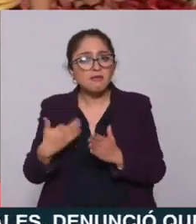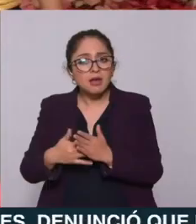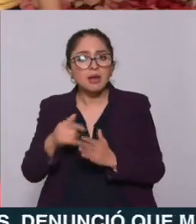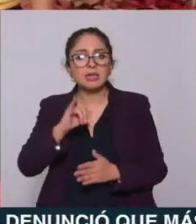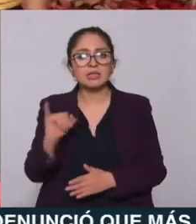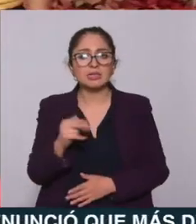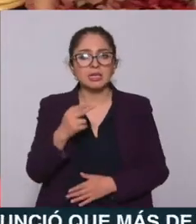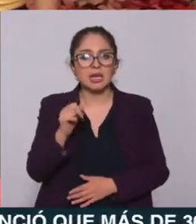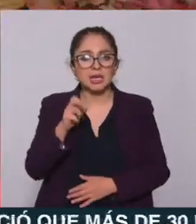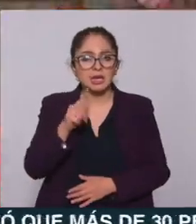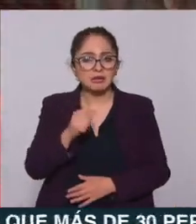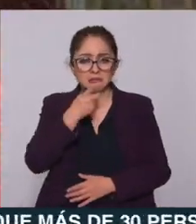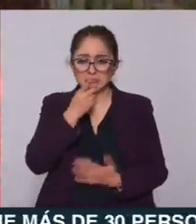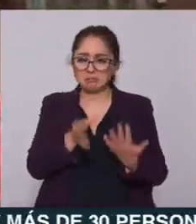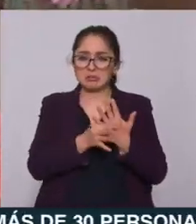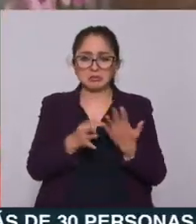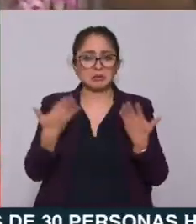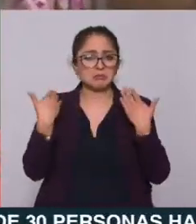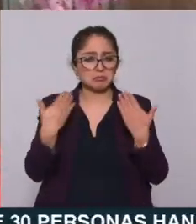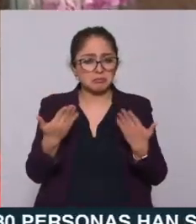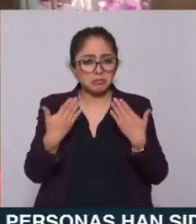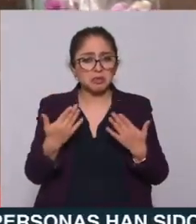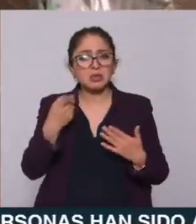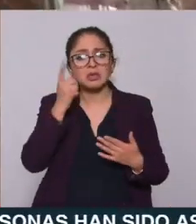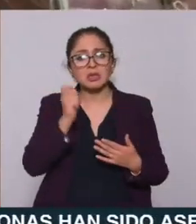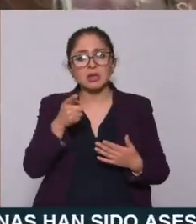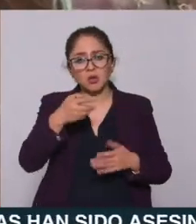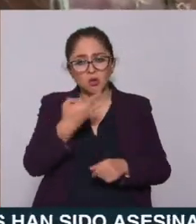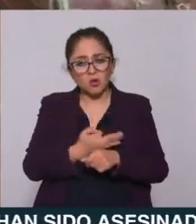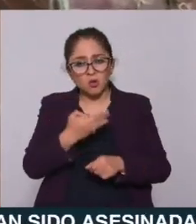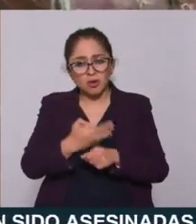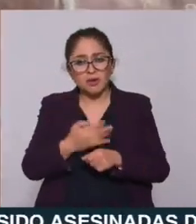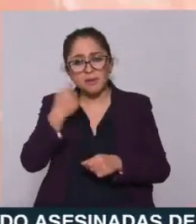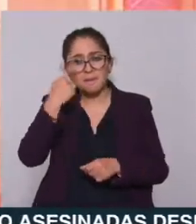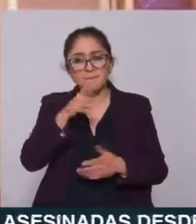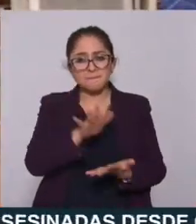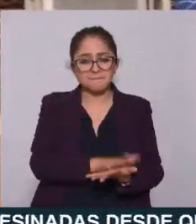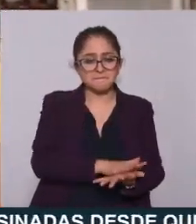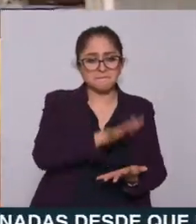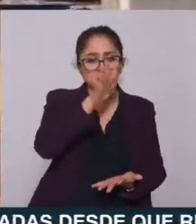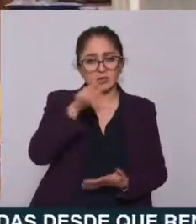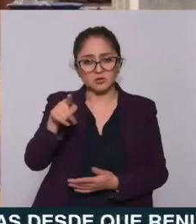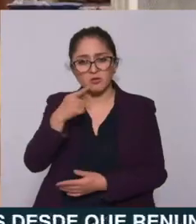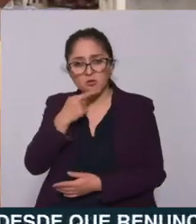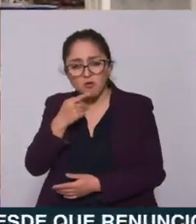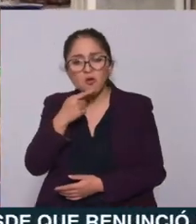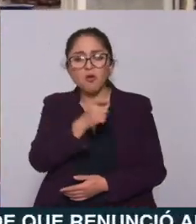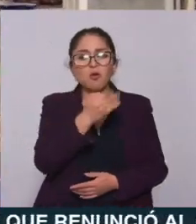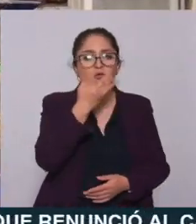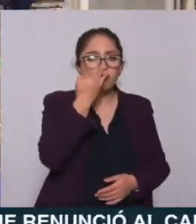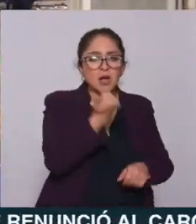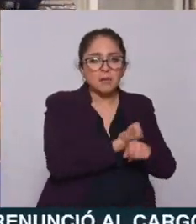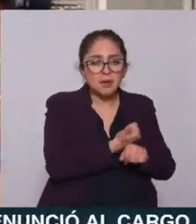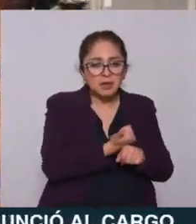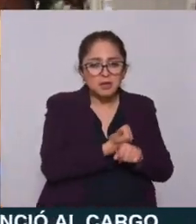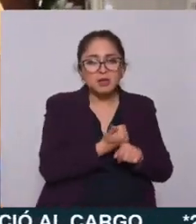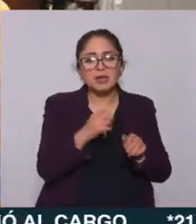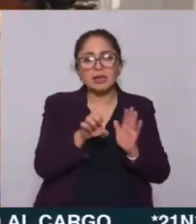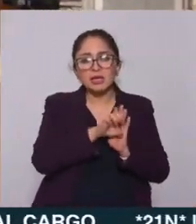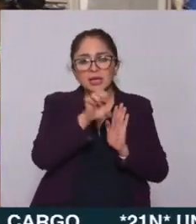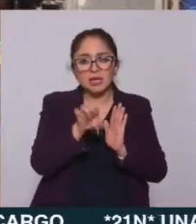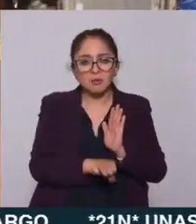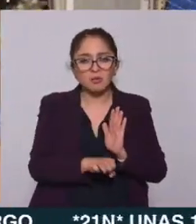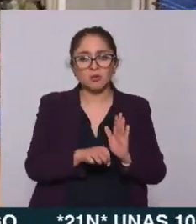Janet nos asegura lo contrario, e incluso más que la producción del cempasúchil. Oye, se me ocurre por ejemplo con el cempasúchil, que también